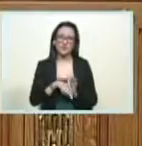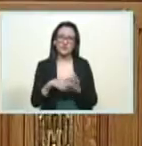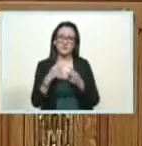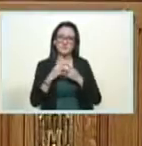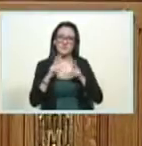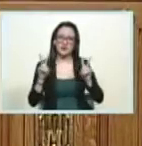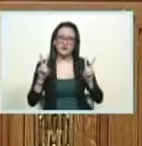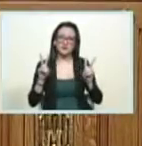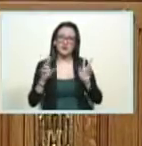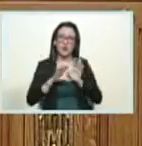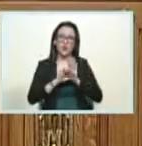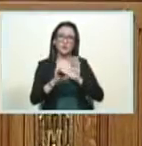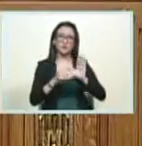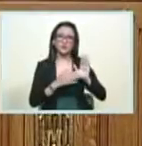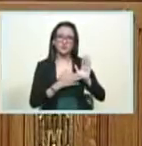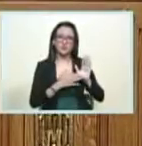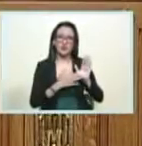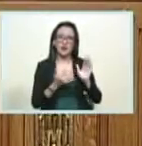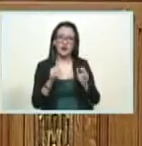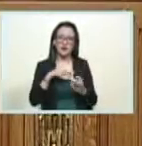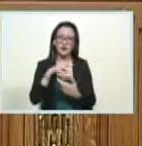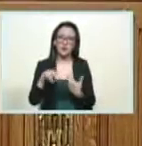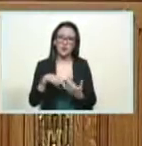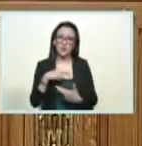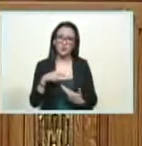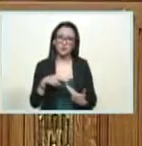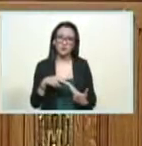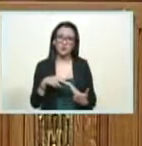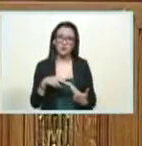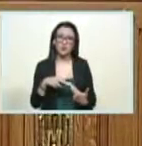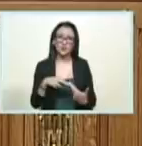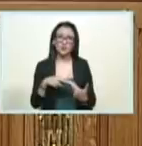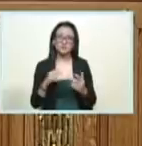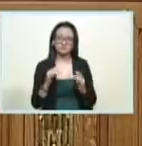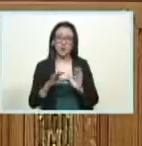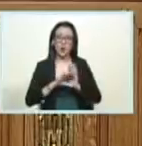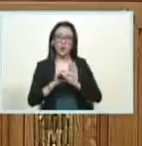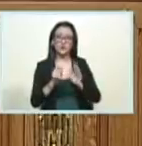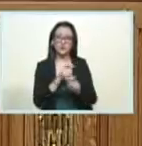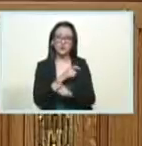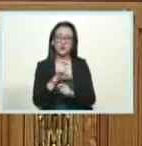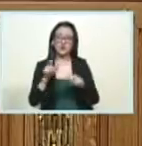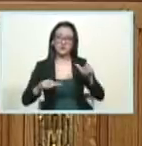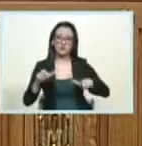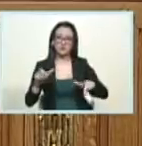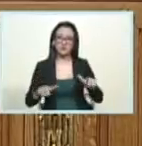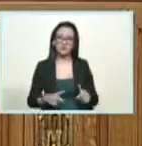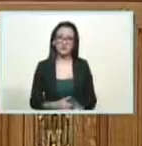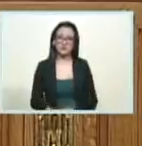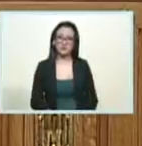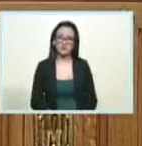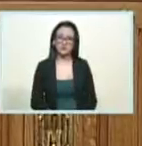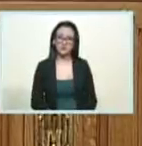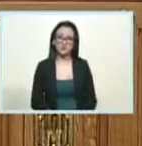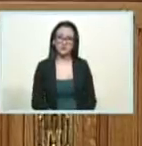pacífica, constitucional. Hay una revolución en etapa constituyente,